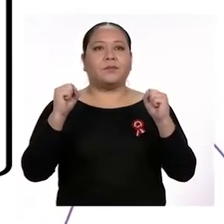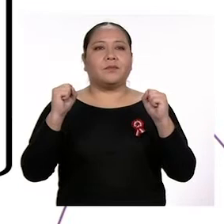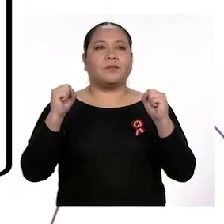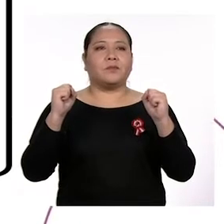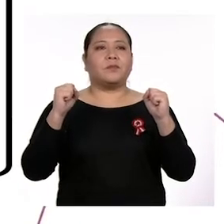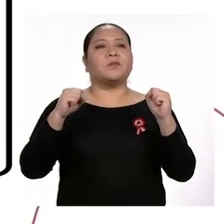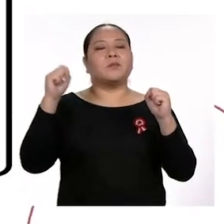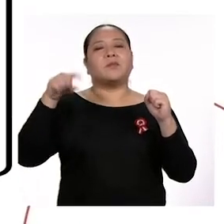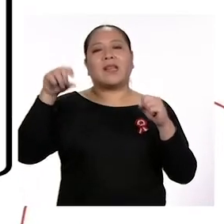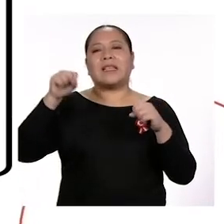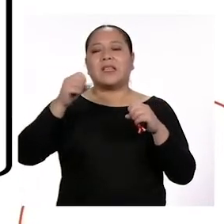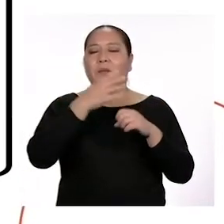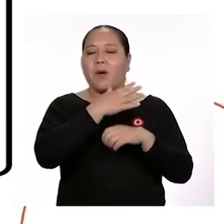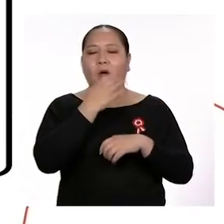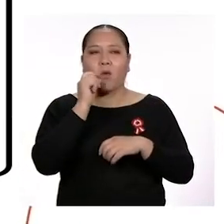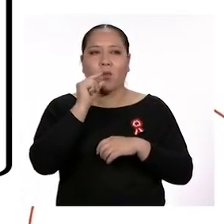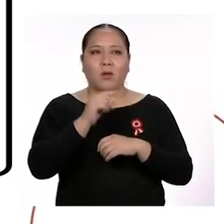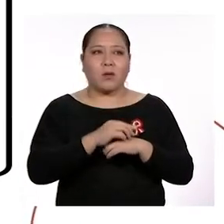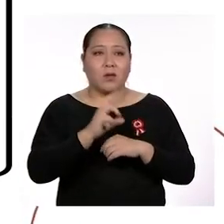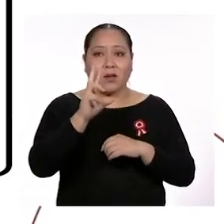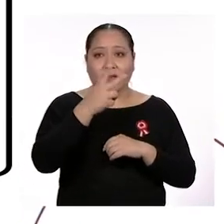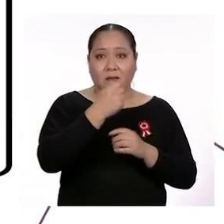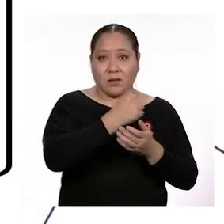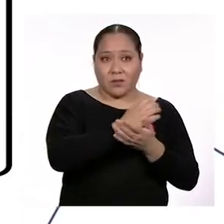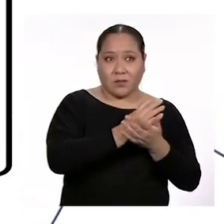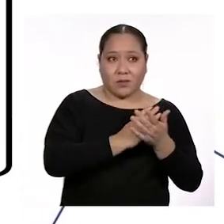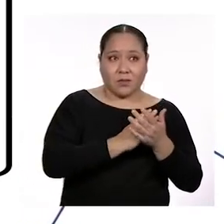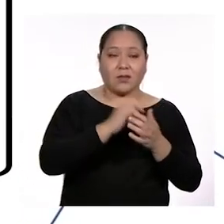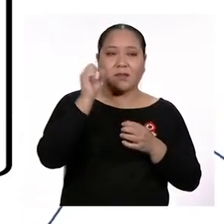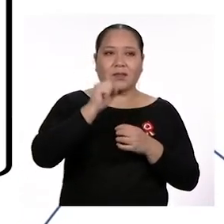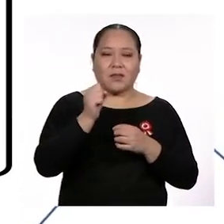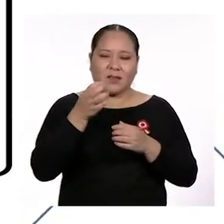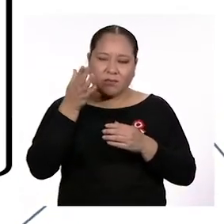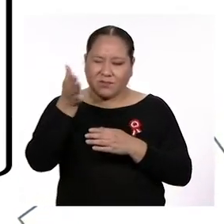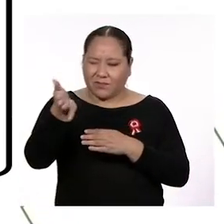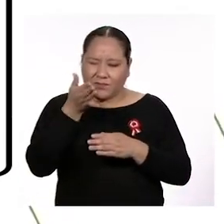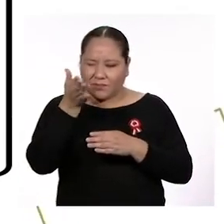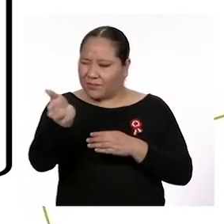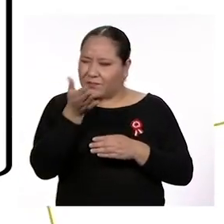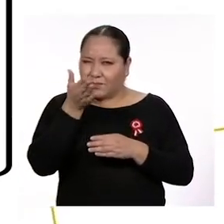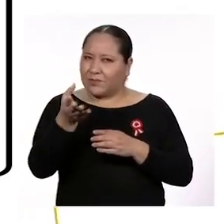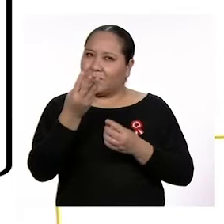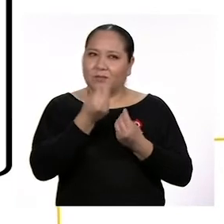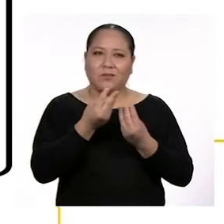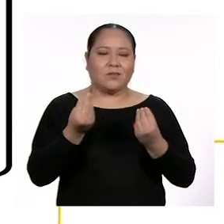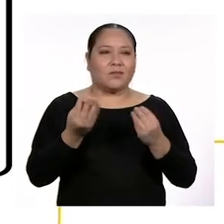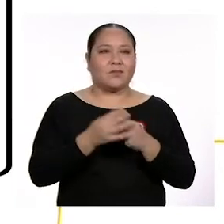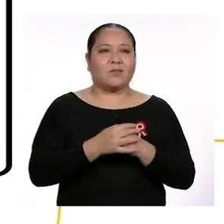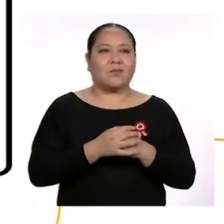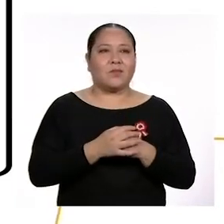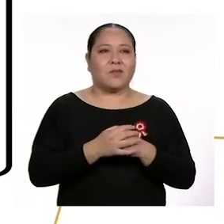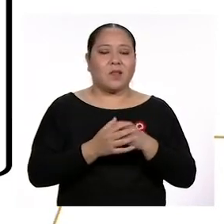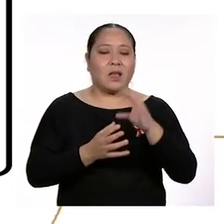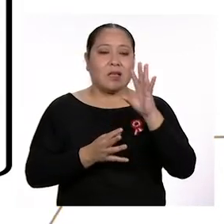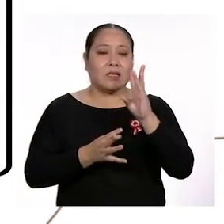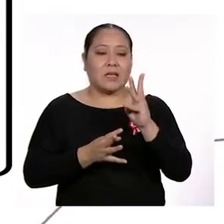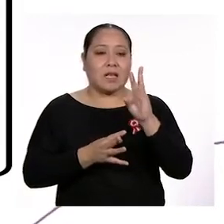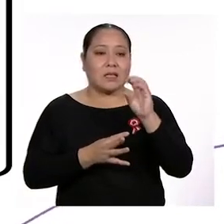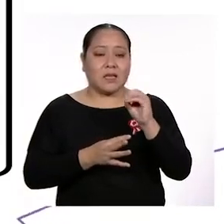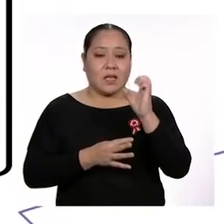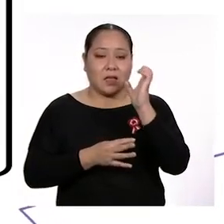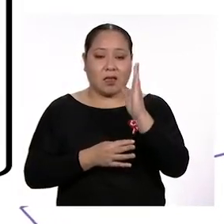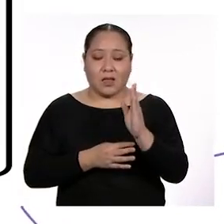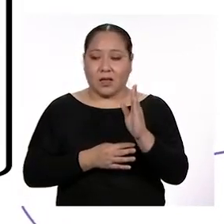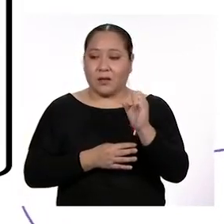sí mejoramos un poquito, pero en el tercero, ahí sí atacamos un montón. Nos movimos desde los